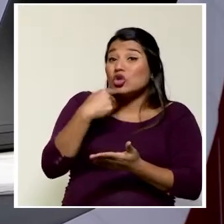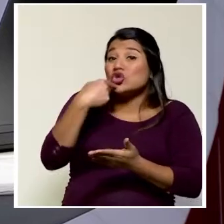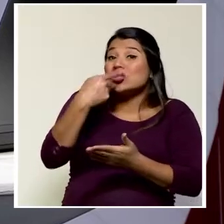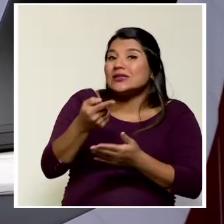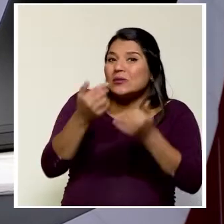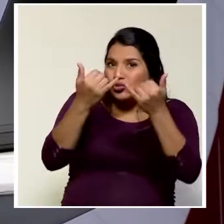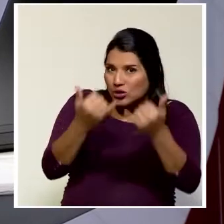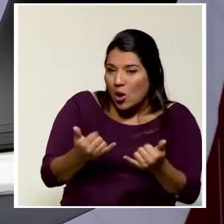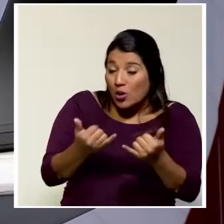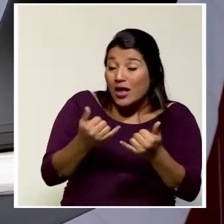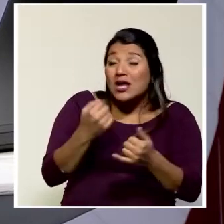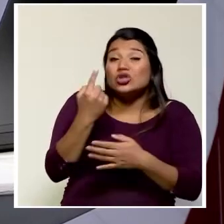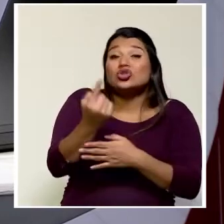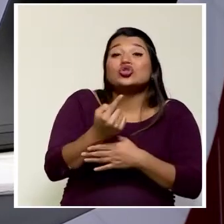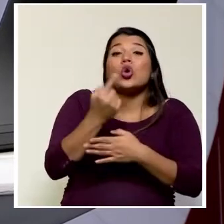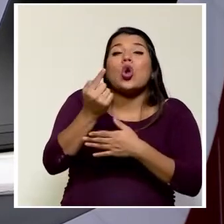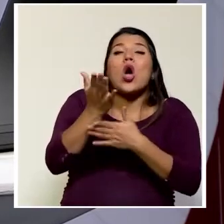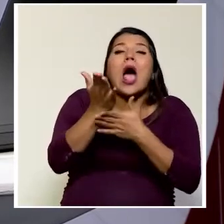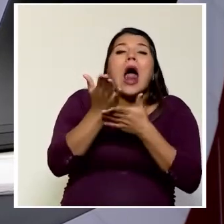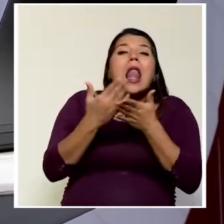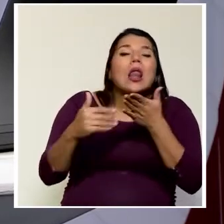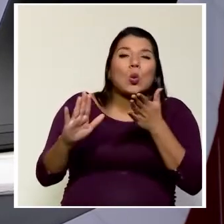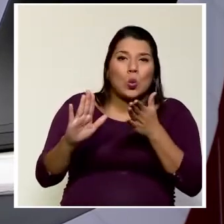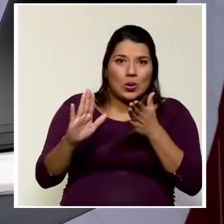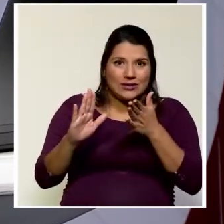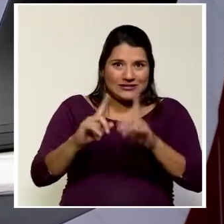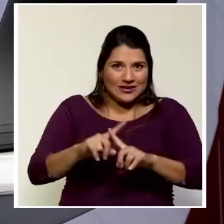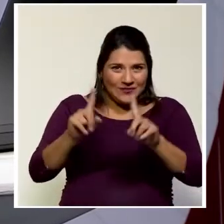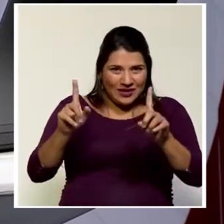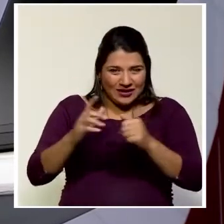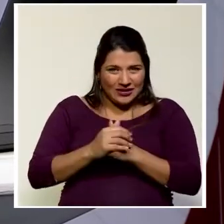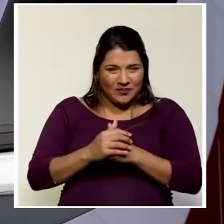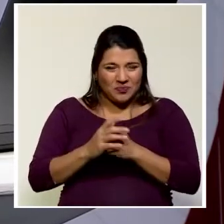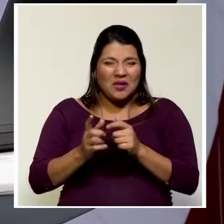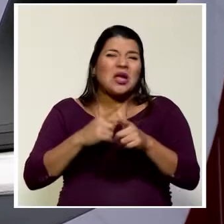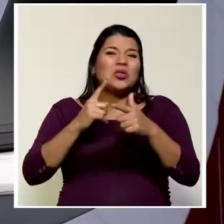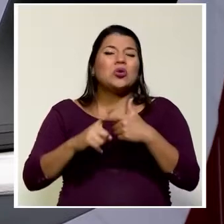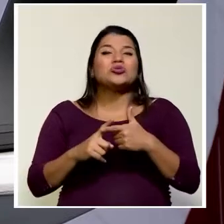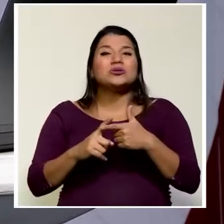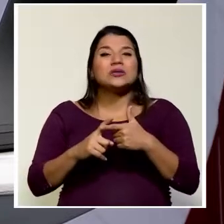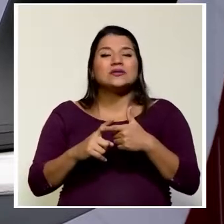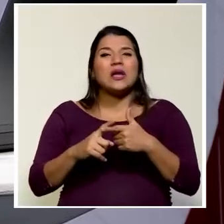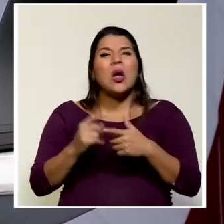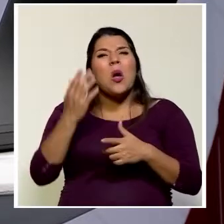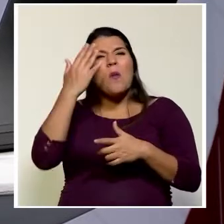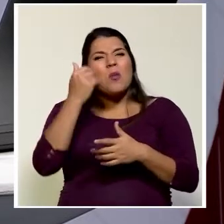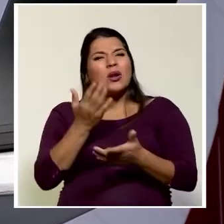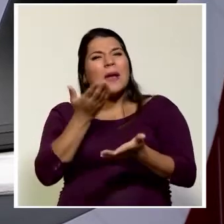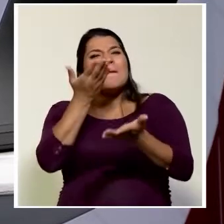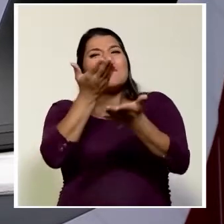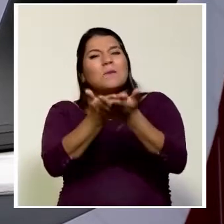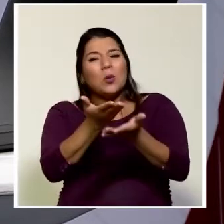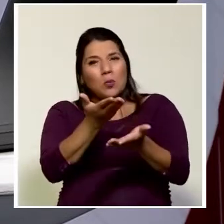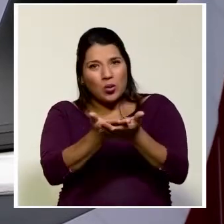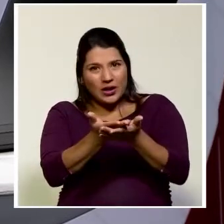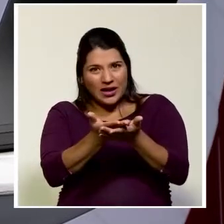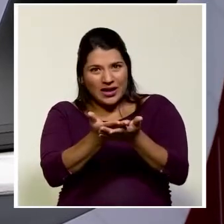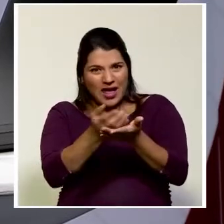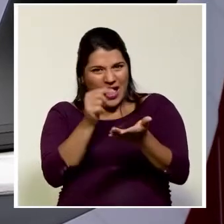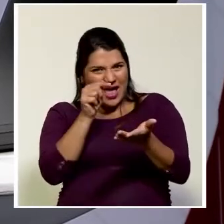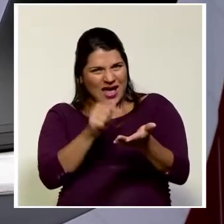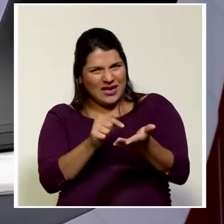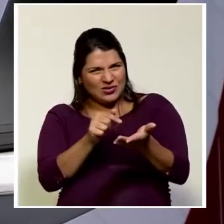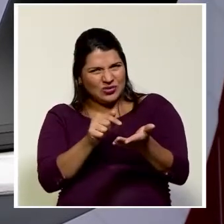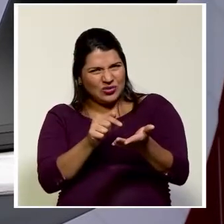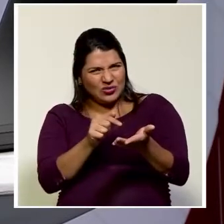ciertamente exóticas. Uno dice, bueno, ¿por qué llegar a proponer ese tipo de planteamientos y no entrarle a